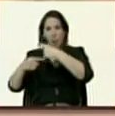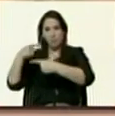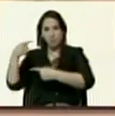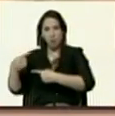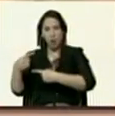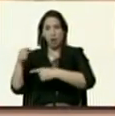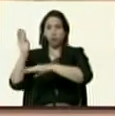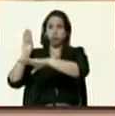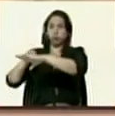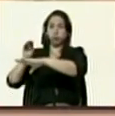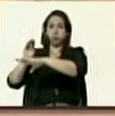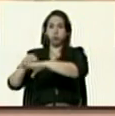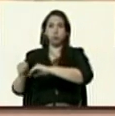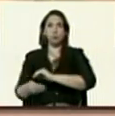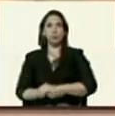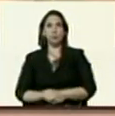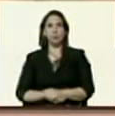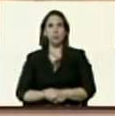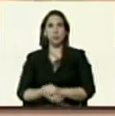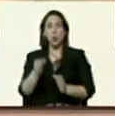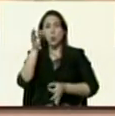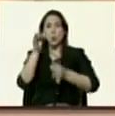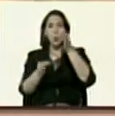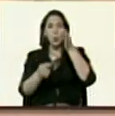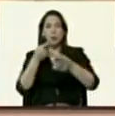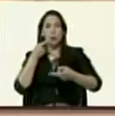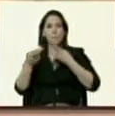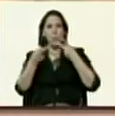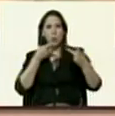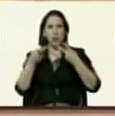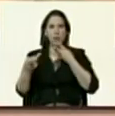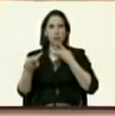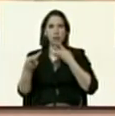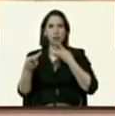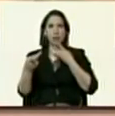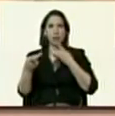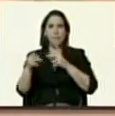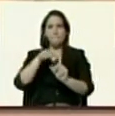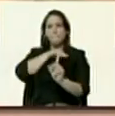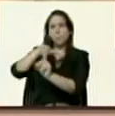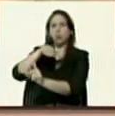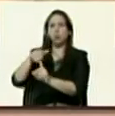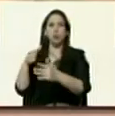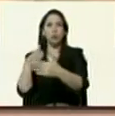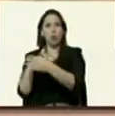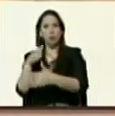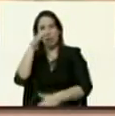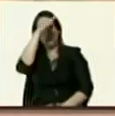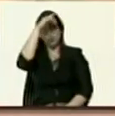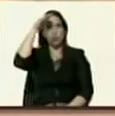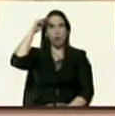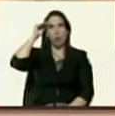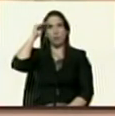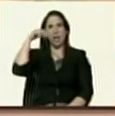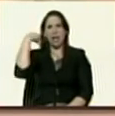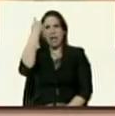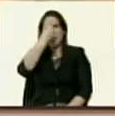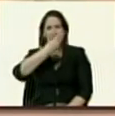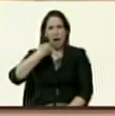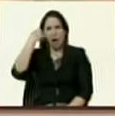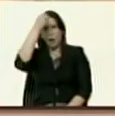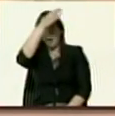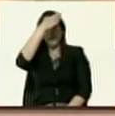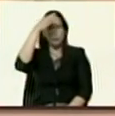a solicitar un juicio político, un impeachment contra Donald Trump. Y la cara de Donald Trump y